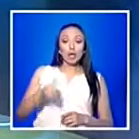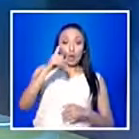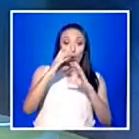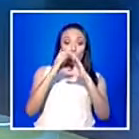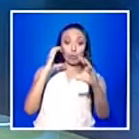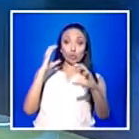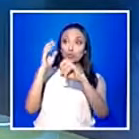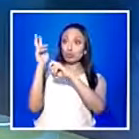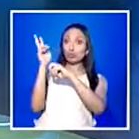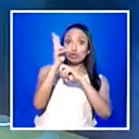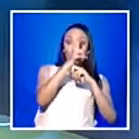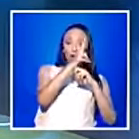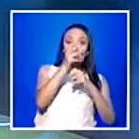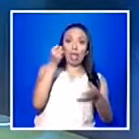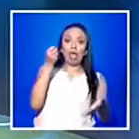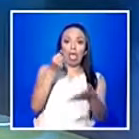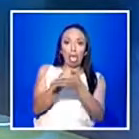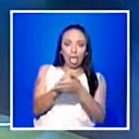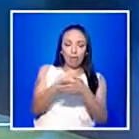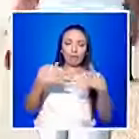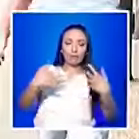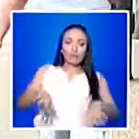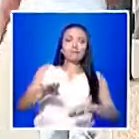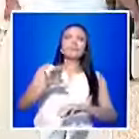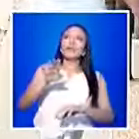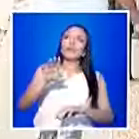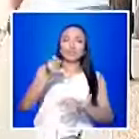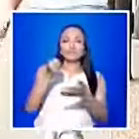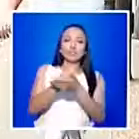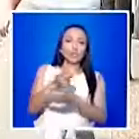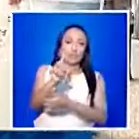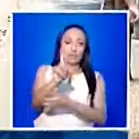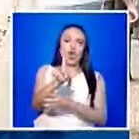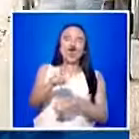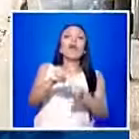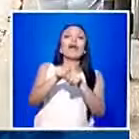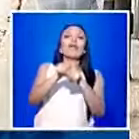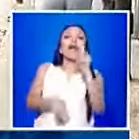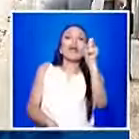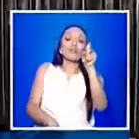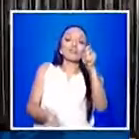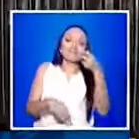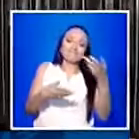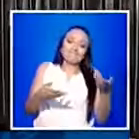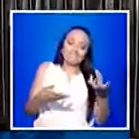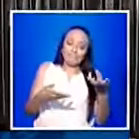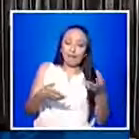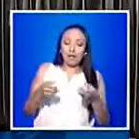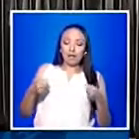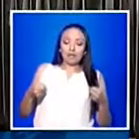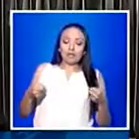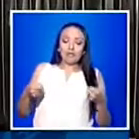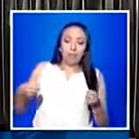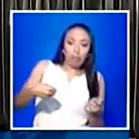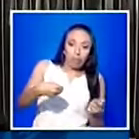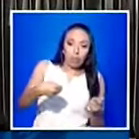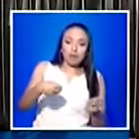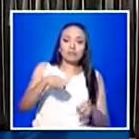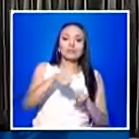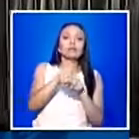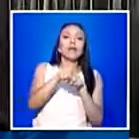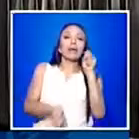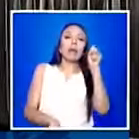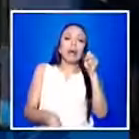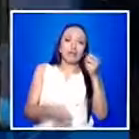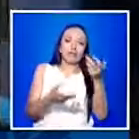quedó varada en el sector de la Recoleta, en el centro de Quito, la tarde de ayer. Miren ustedes en las imágenes todo el caos